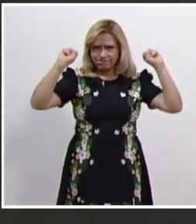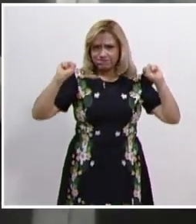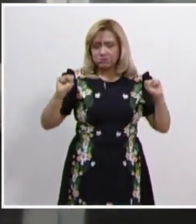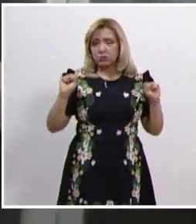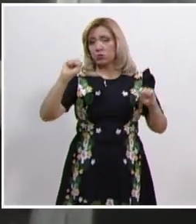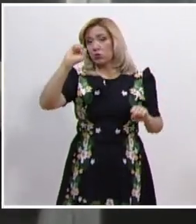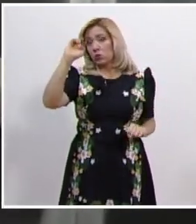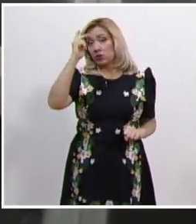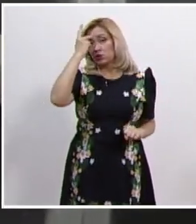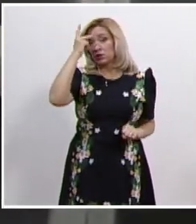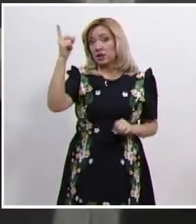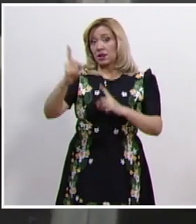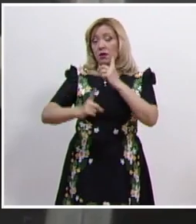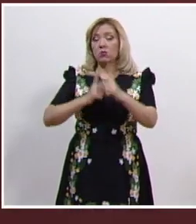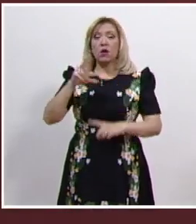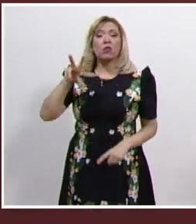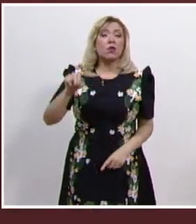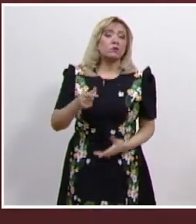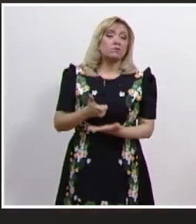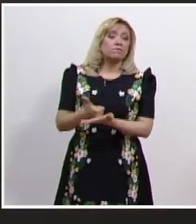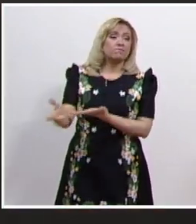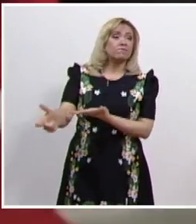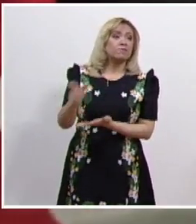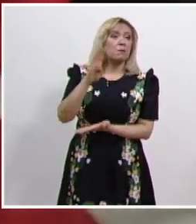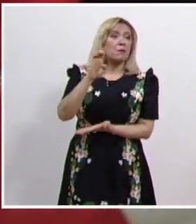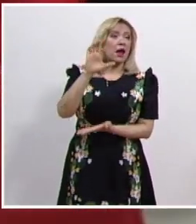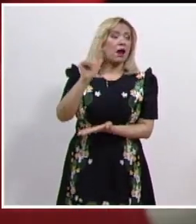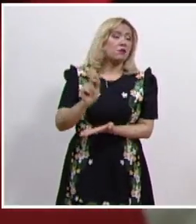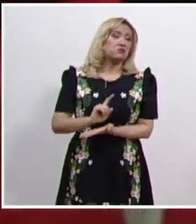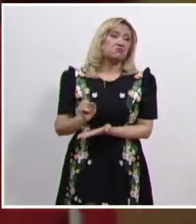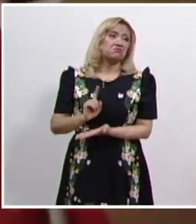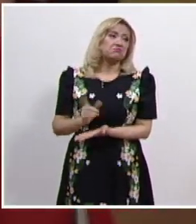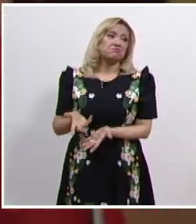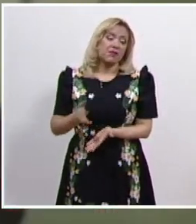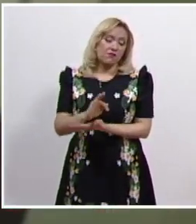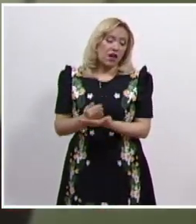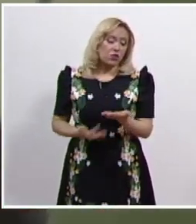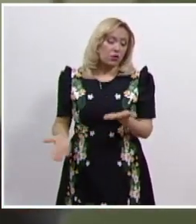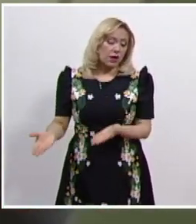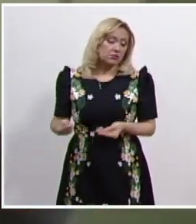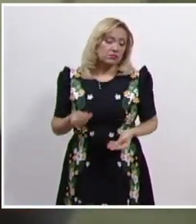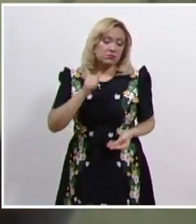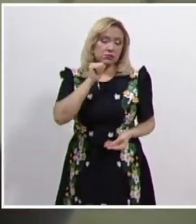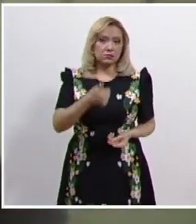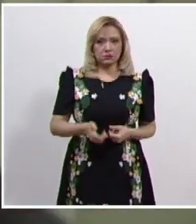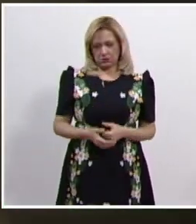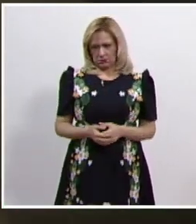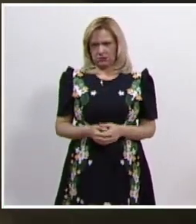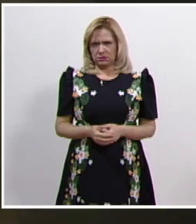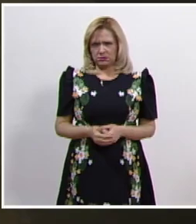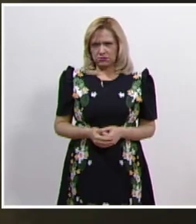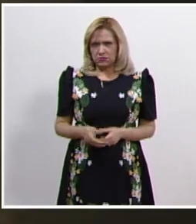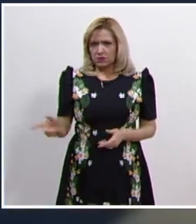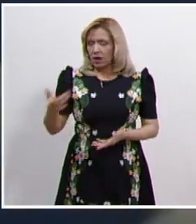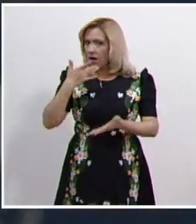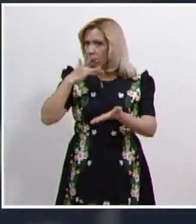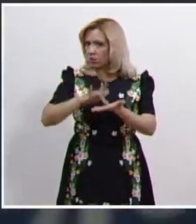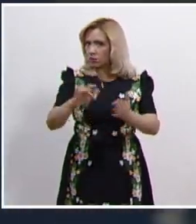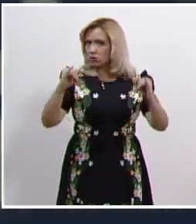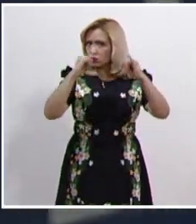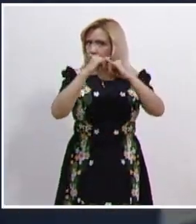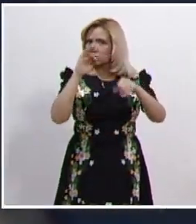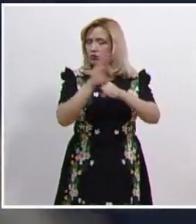del Deporte le negó el pago de una beca por no presentar a tiempo sus facturas. Con el apoyo de la Defensoría Pública logró que